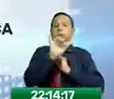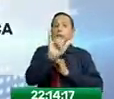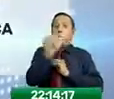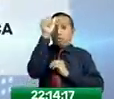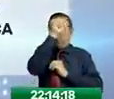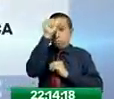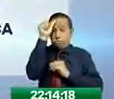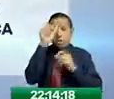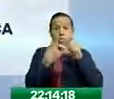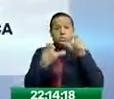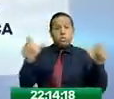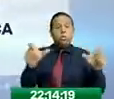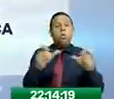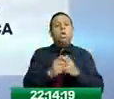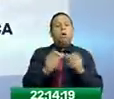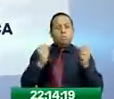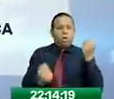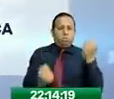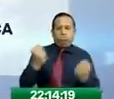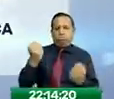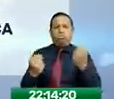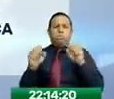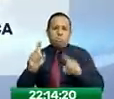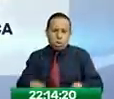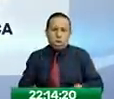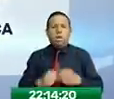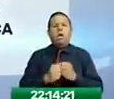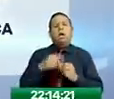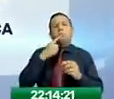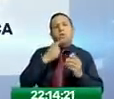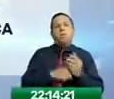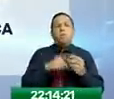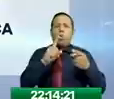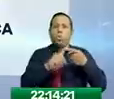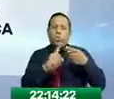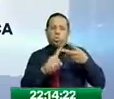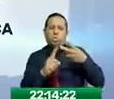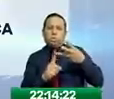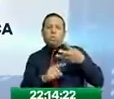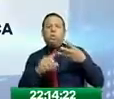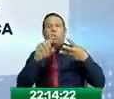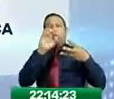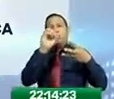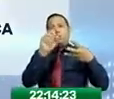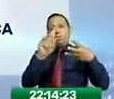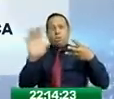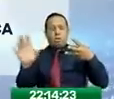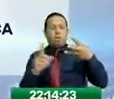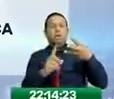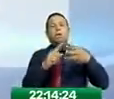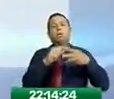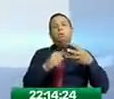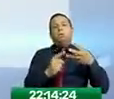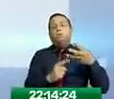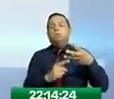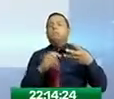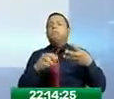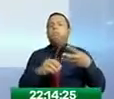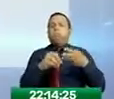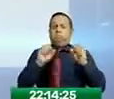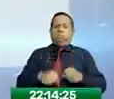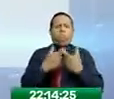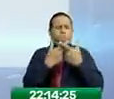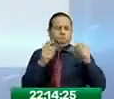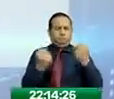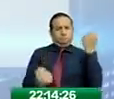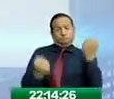domingos. Taxi, transporte mixto y carga liviana par e impar de lunes a sábado. Domingos circulan todas sin restricción de placas. Transporte interprovincial